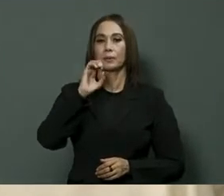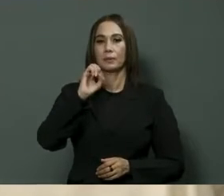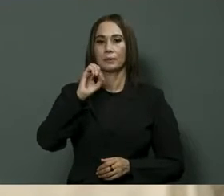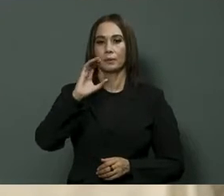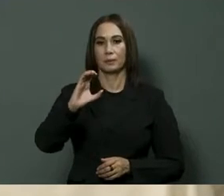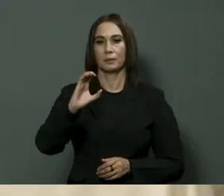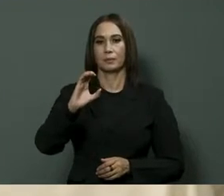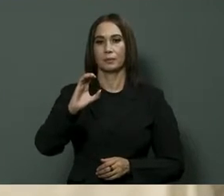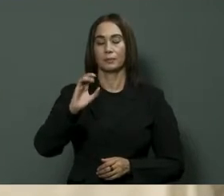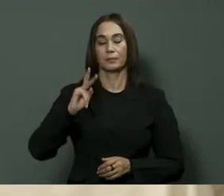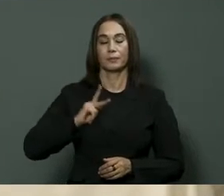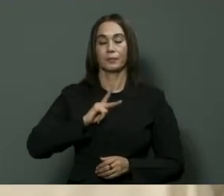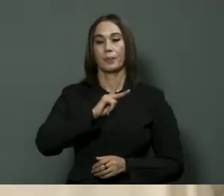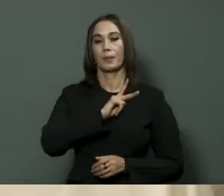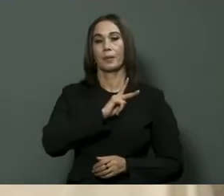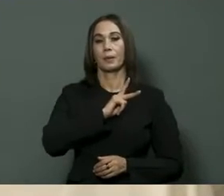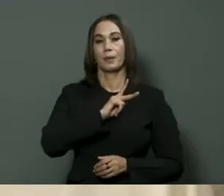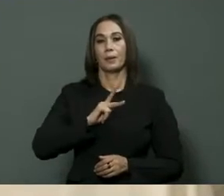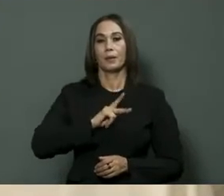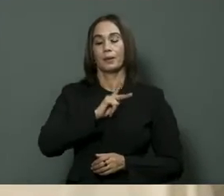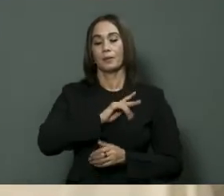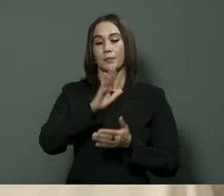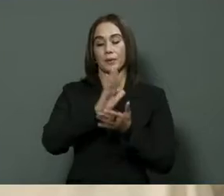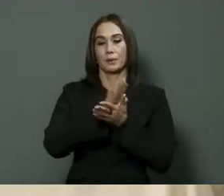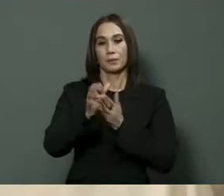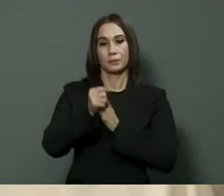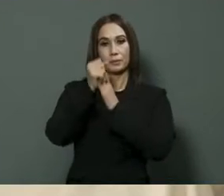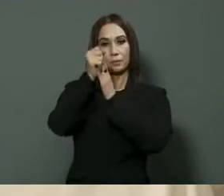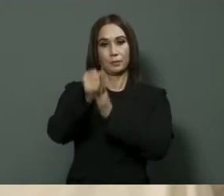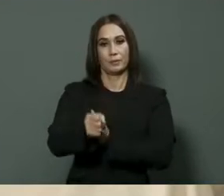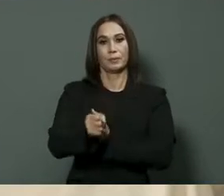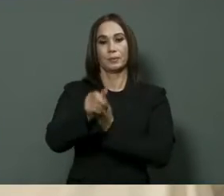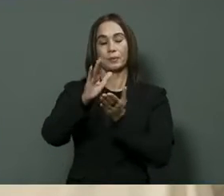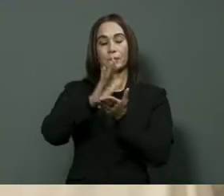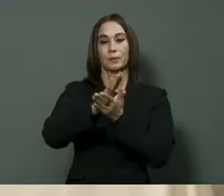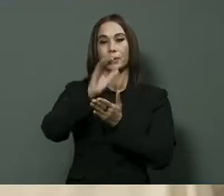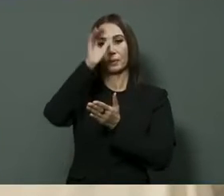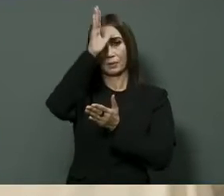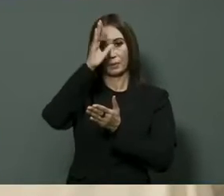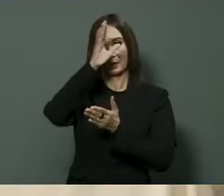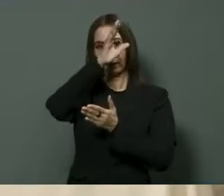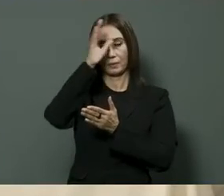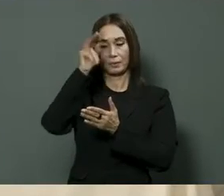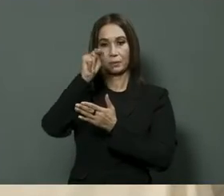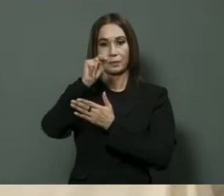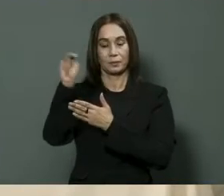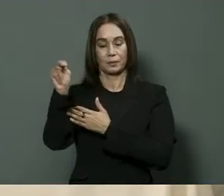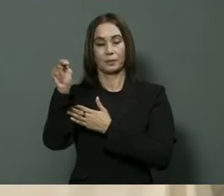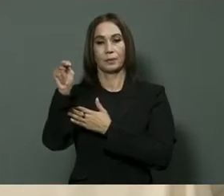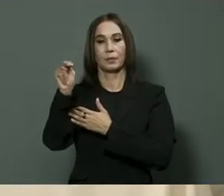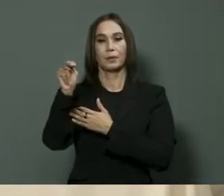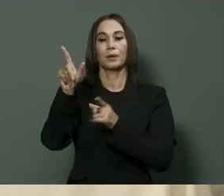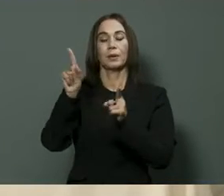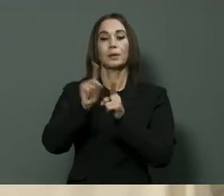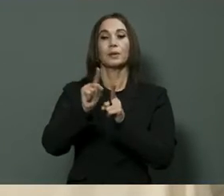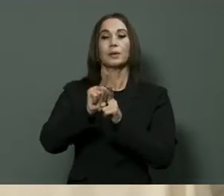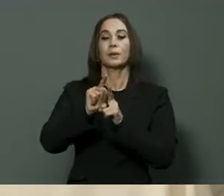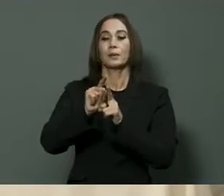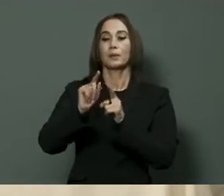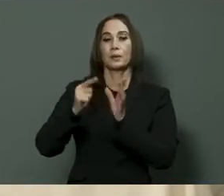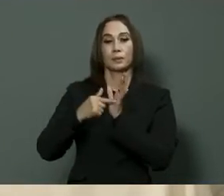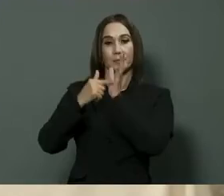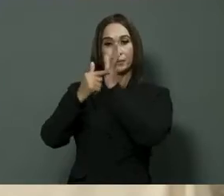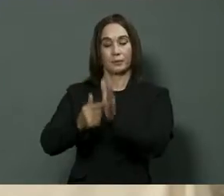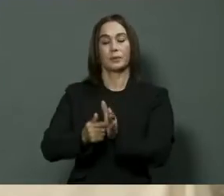Cruz, Vicerrector Ejecutivo de la Universidad Católica Nordestana, UCNE, autoridades nacionales y